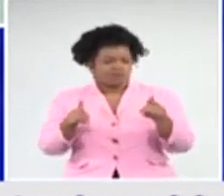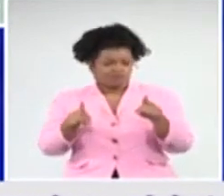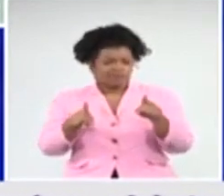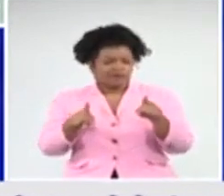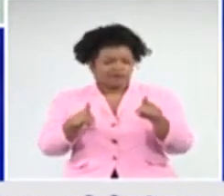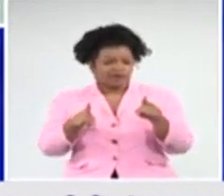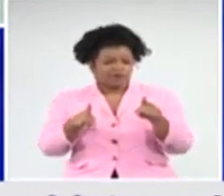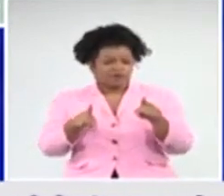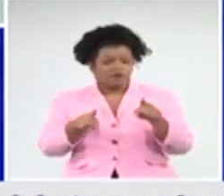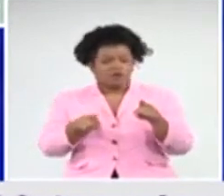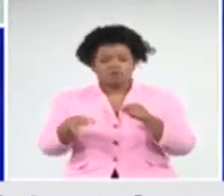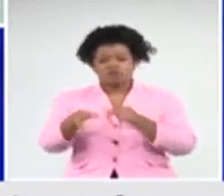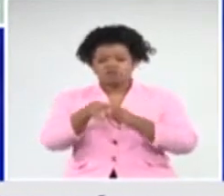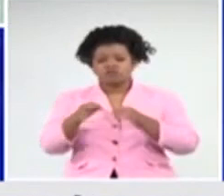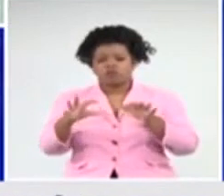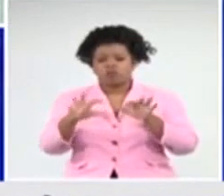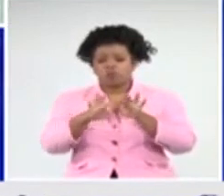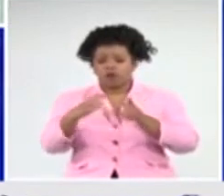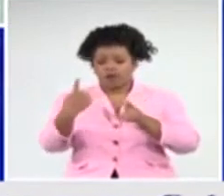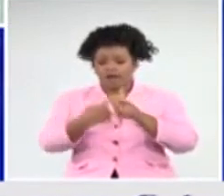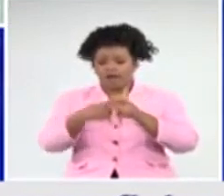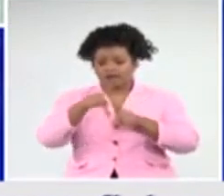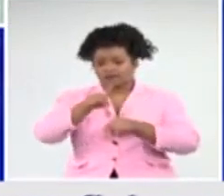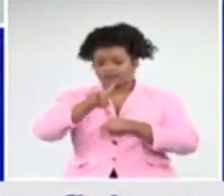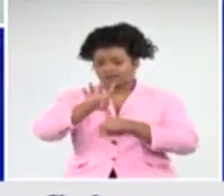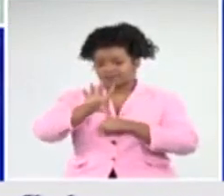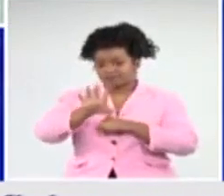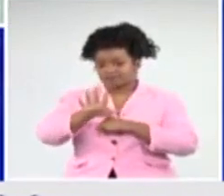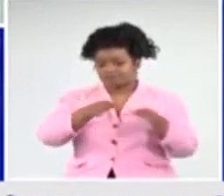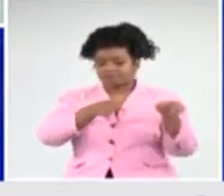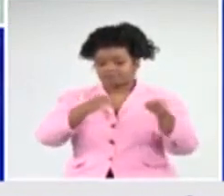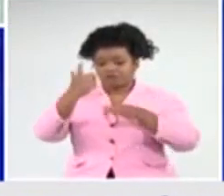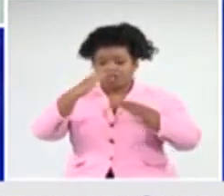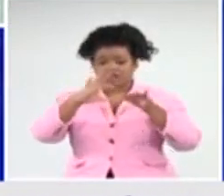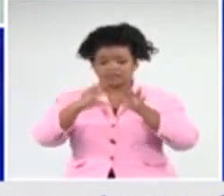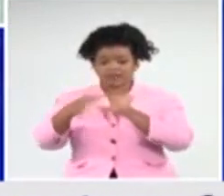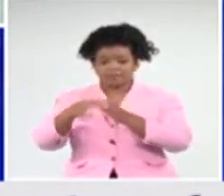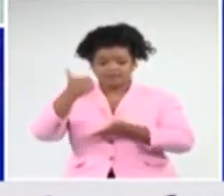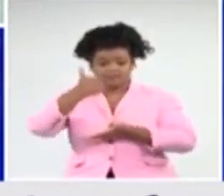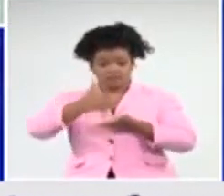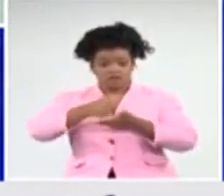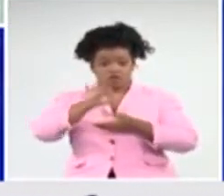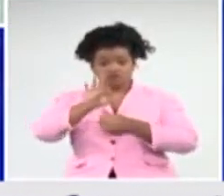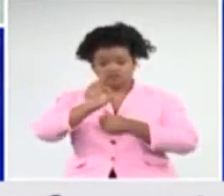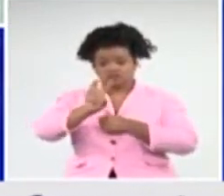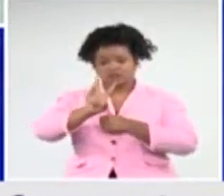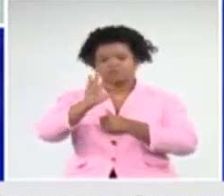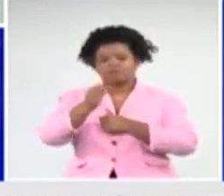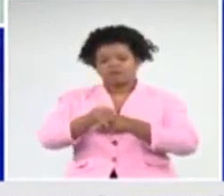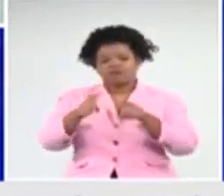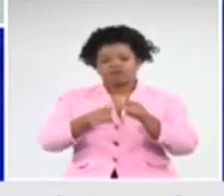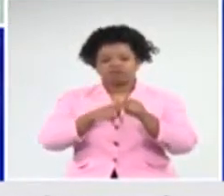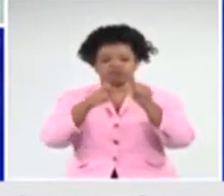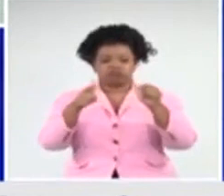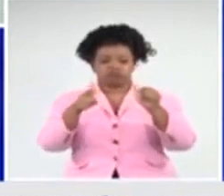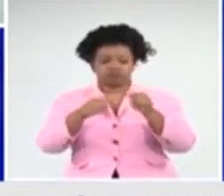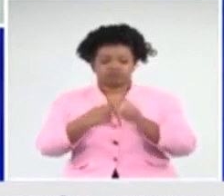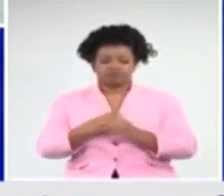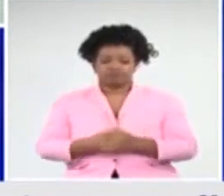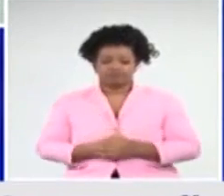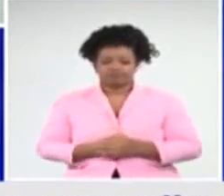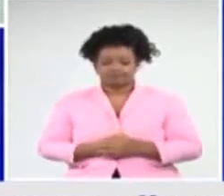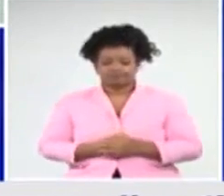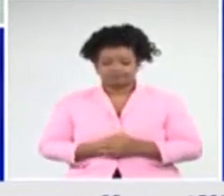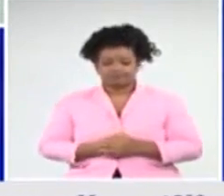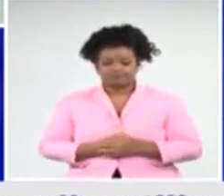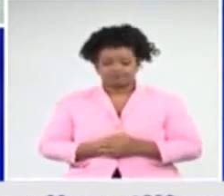Guanajay con 145 y Artemisa con 83 son los que ayer aportan el mayor número de casos